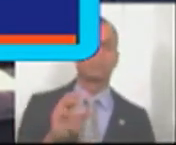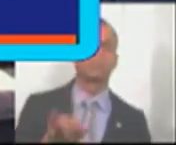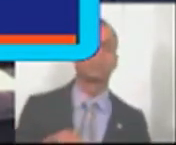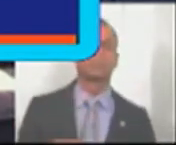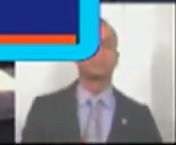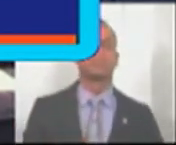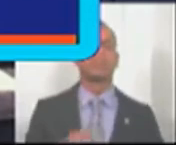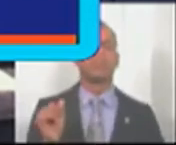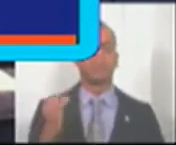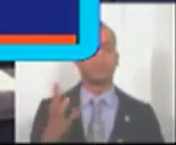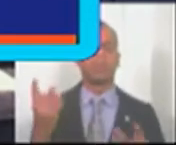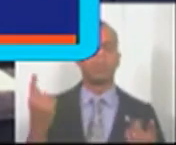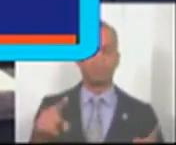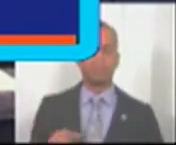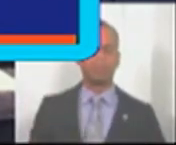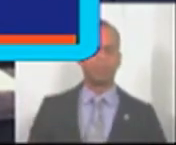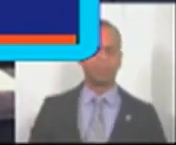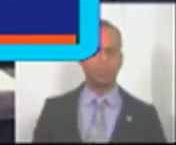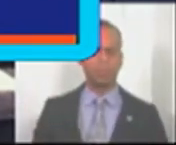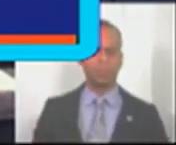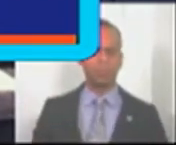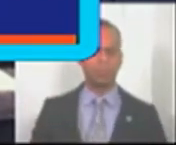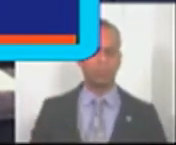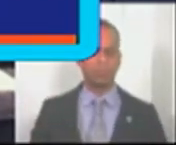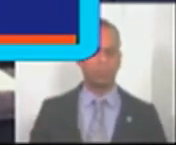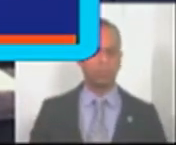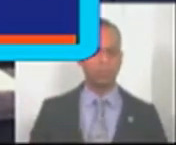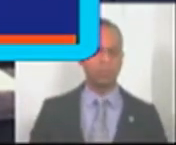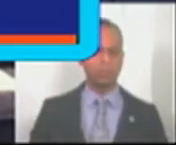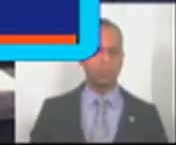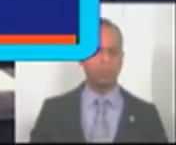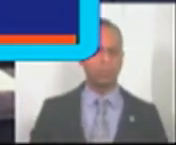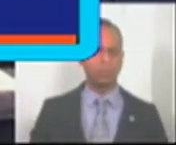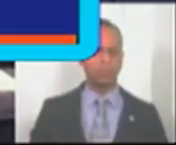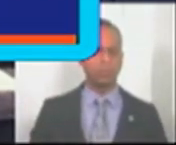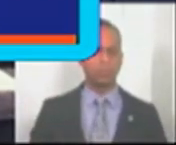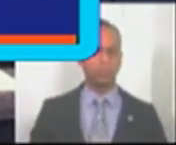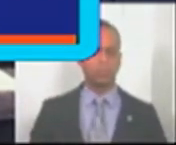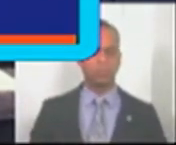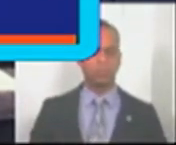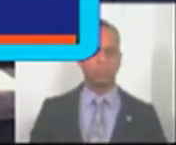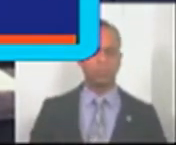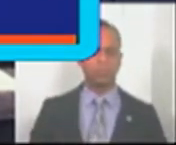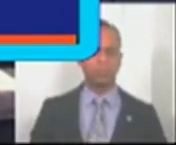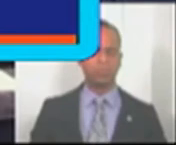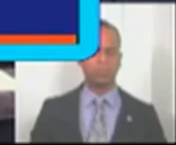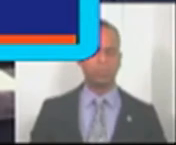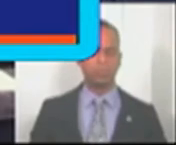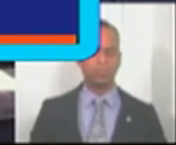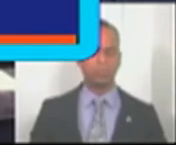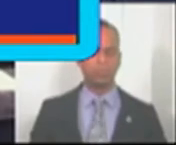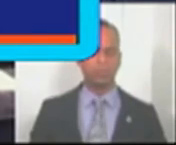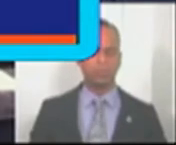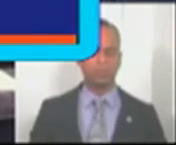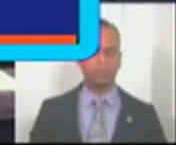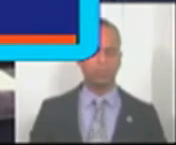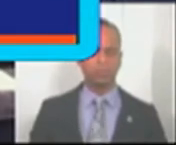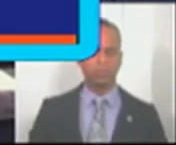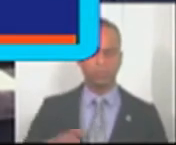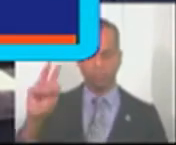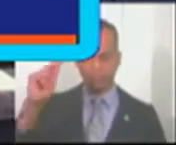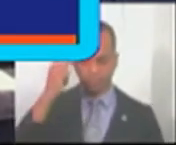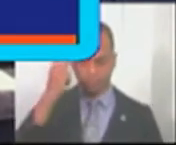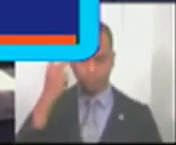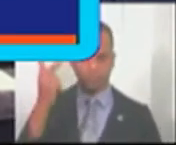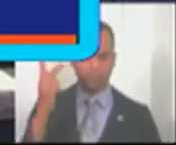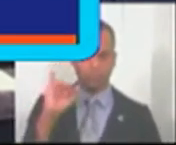se da en muchos casos, ¿no? En política hay una cosa muy sorprendente. Lo obvio es lo último